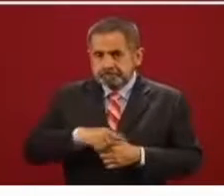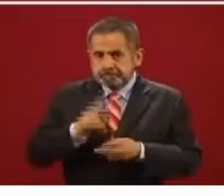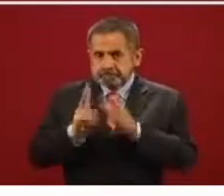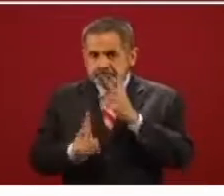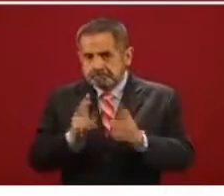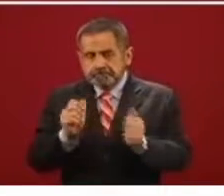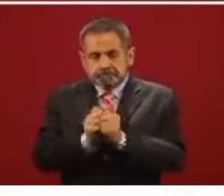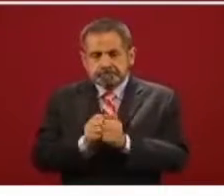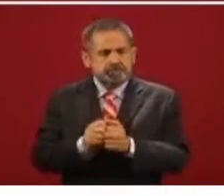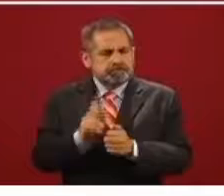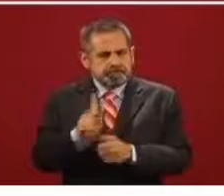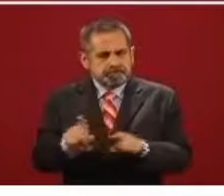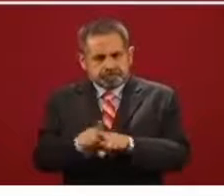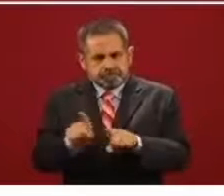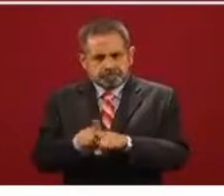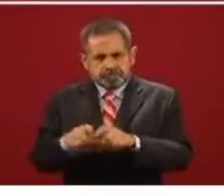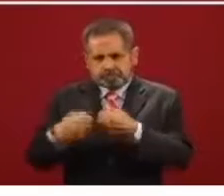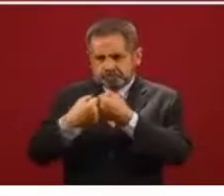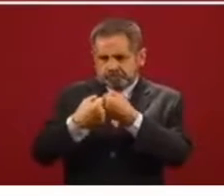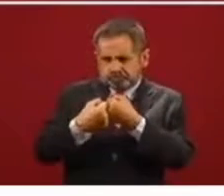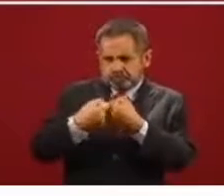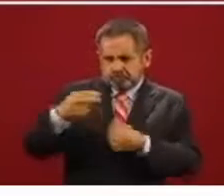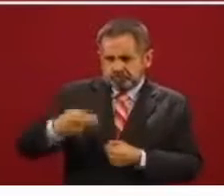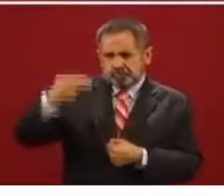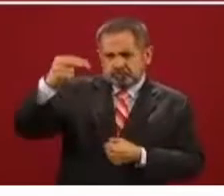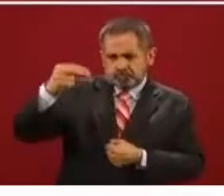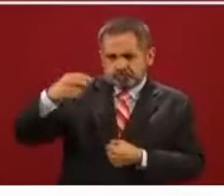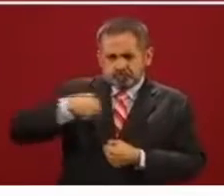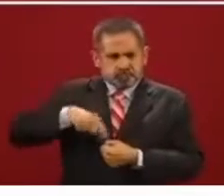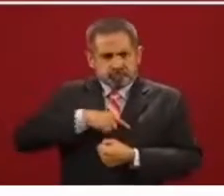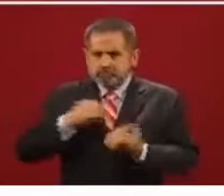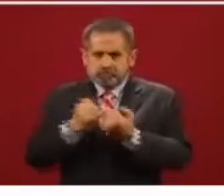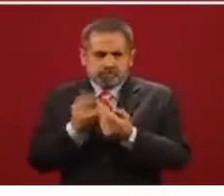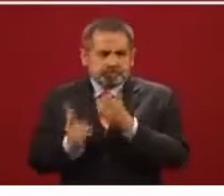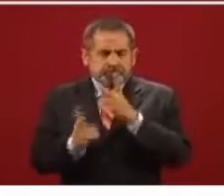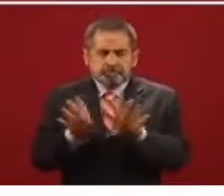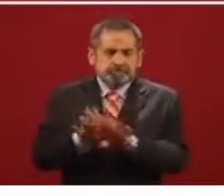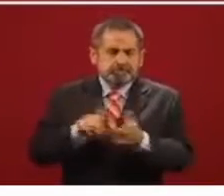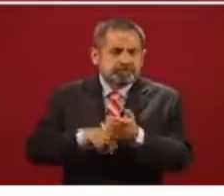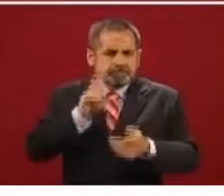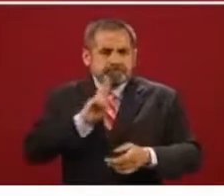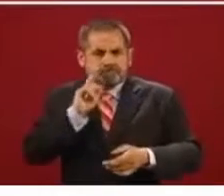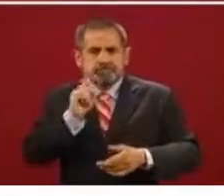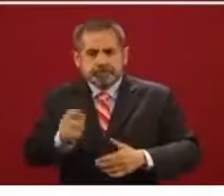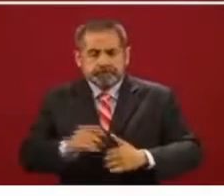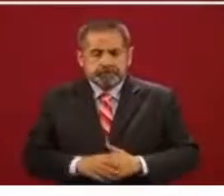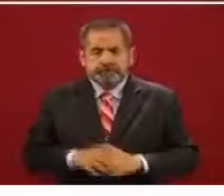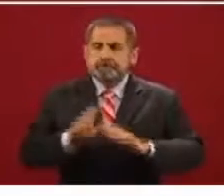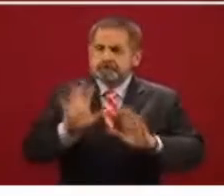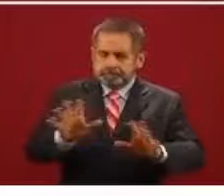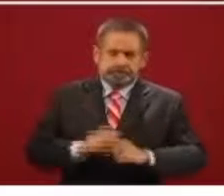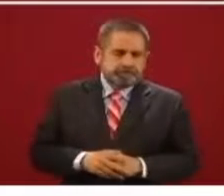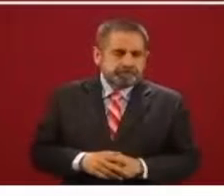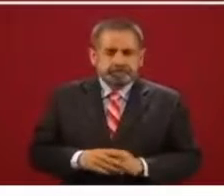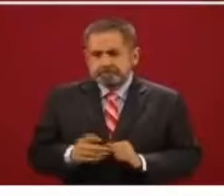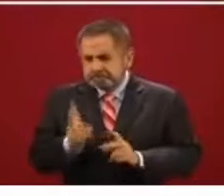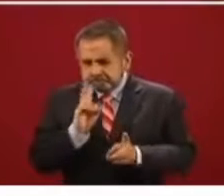acercamiento similar en la zona de la frontera norte nuestra. Bueno, después de las negociaciones que ha